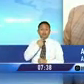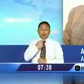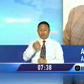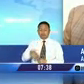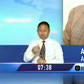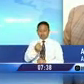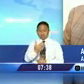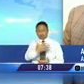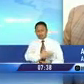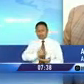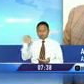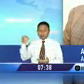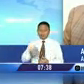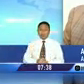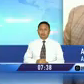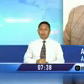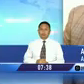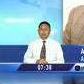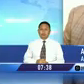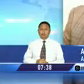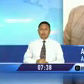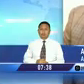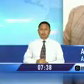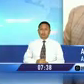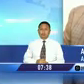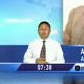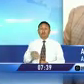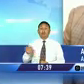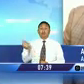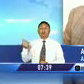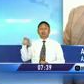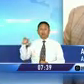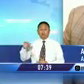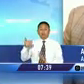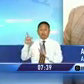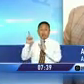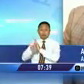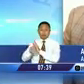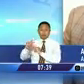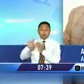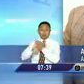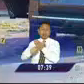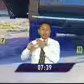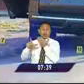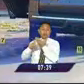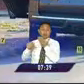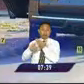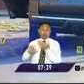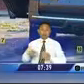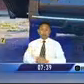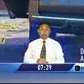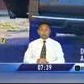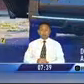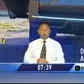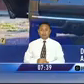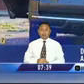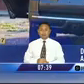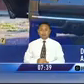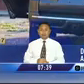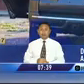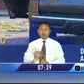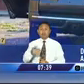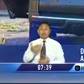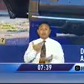incautación definitiva del dinero y ese dinero pasa al Ministerio de Economía. Dicho más fácilmente,